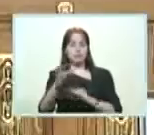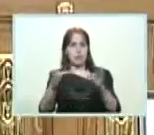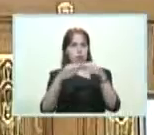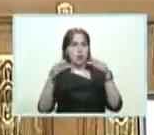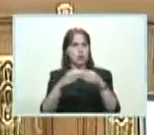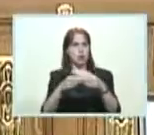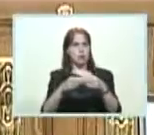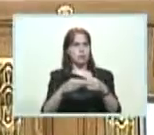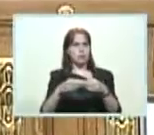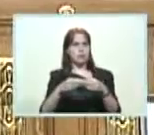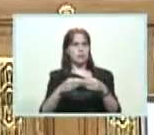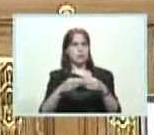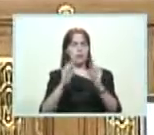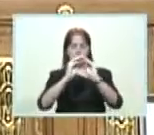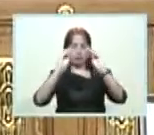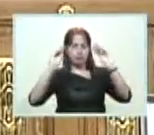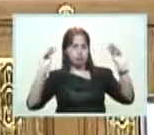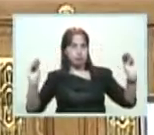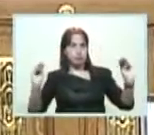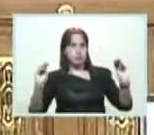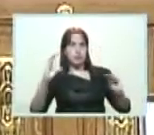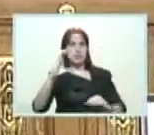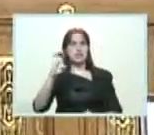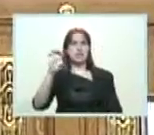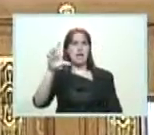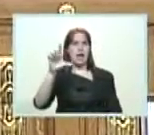CELAC, donde la convoquen. Yo voy a ir.